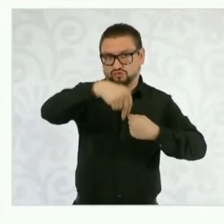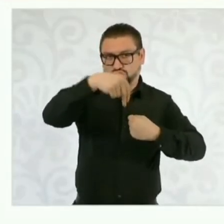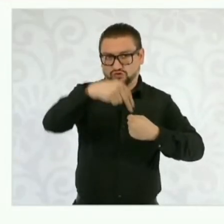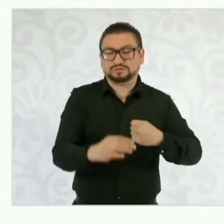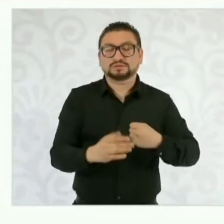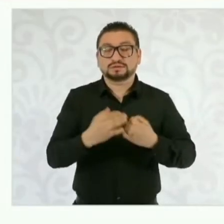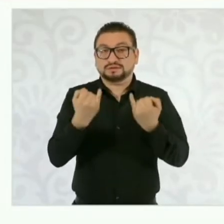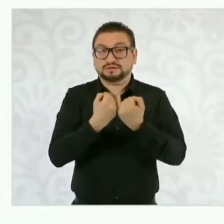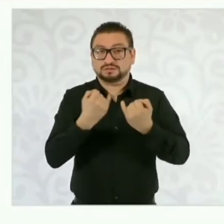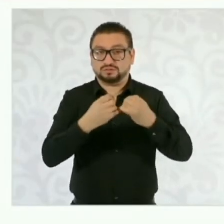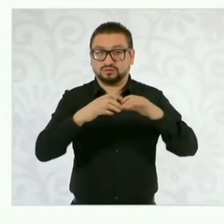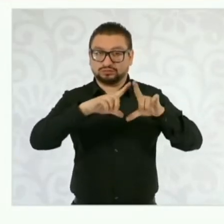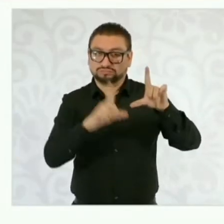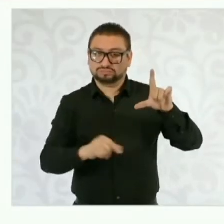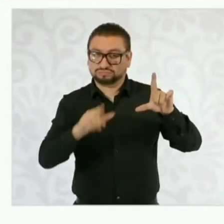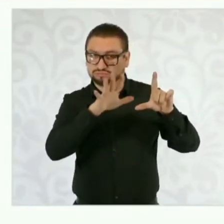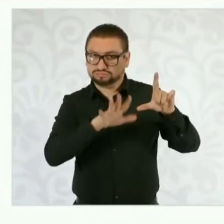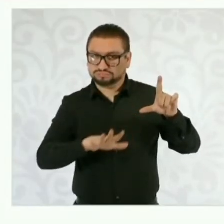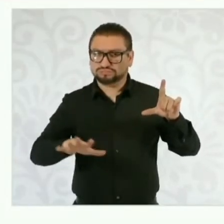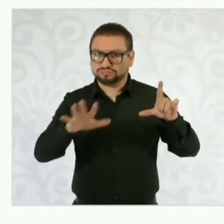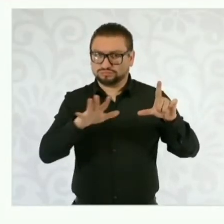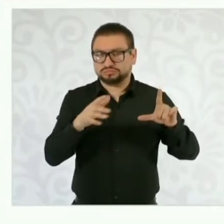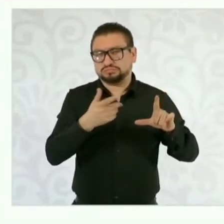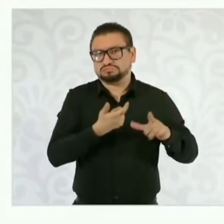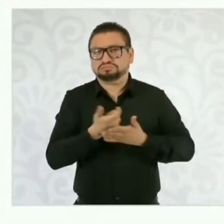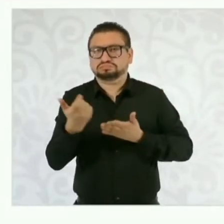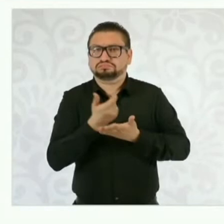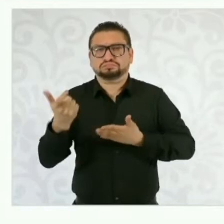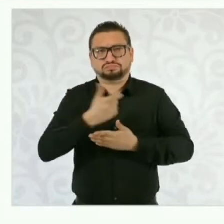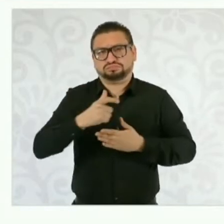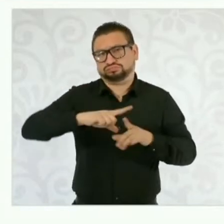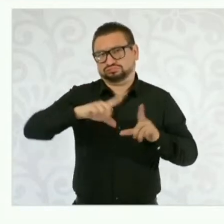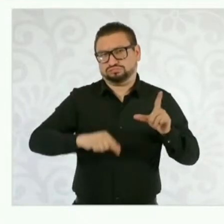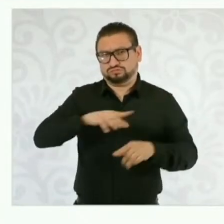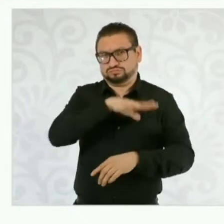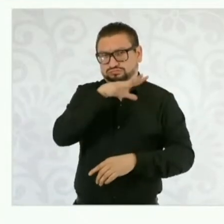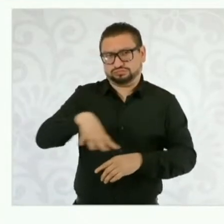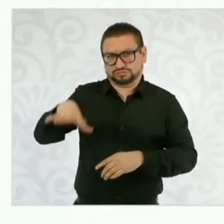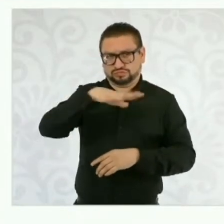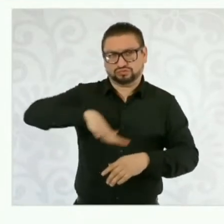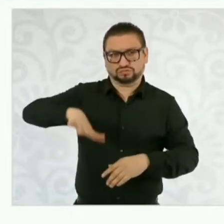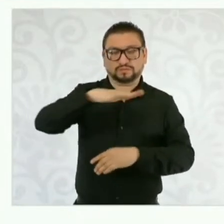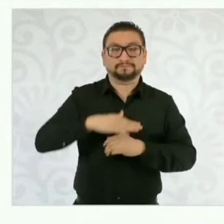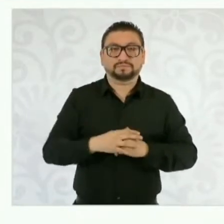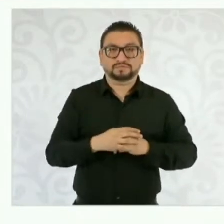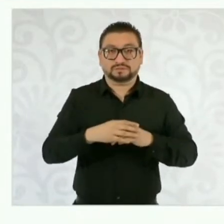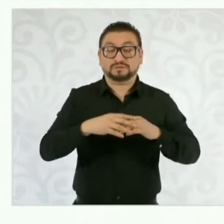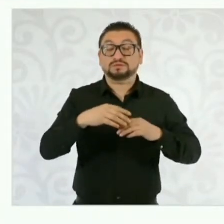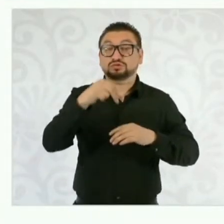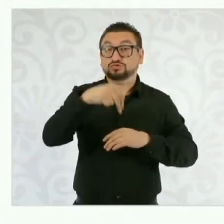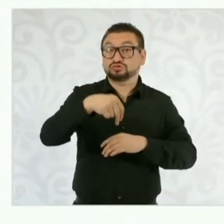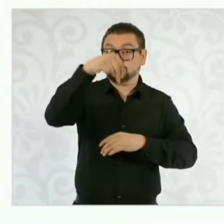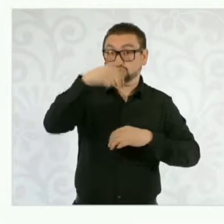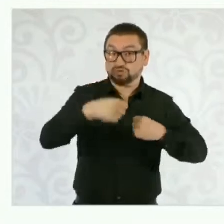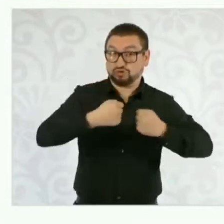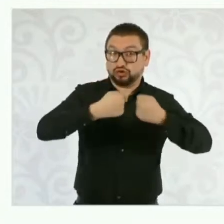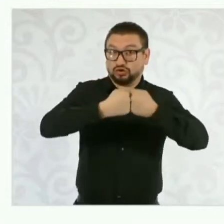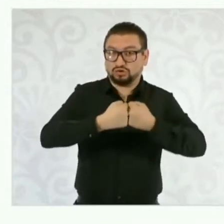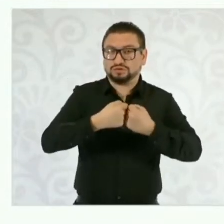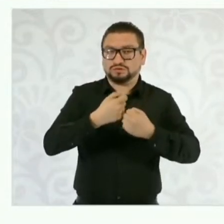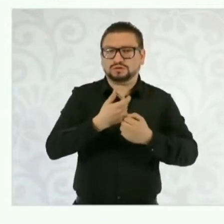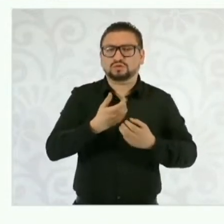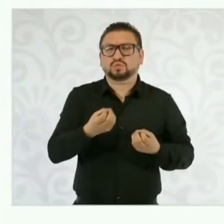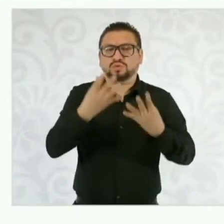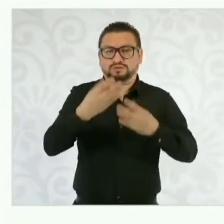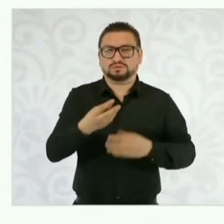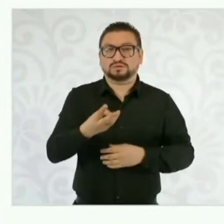el otro de la zona del salario mínimo general, y en lo correspondiente a la zona libre de la frontera norte, el salario mínimo